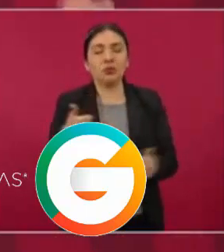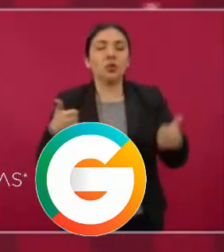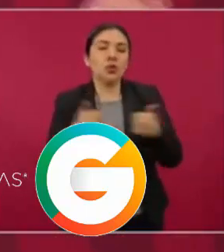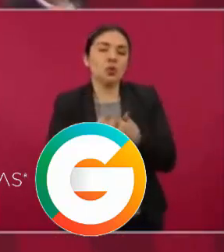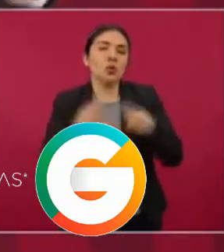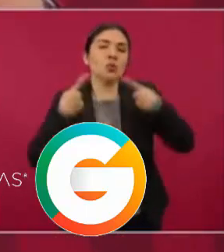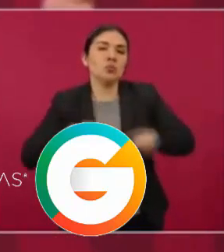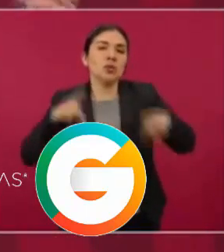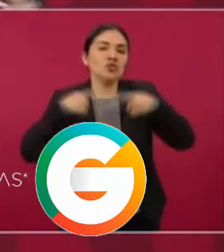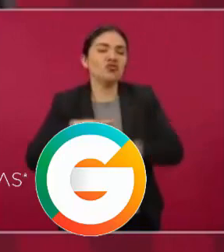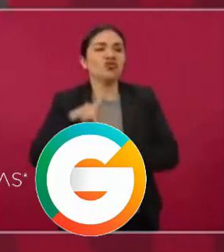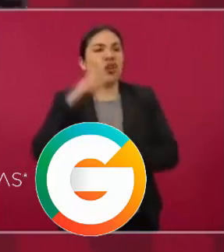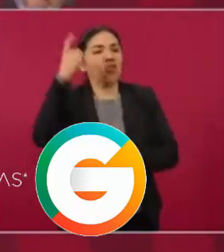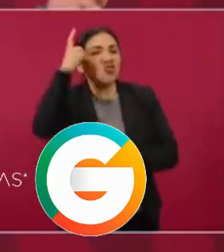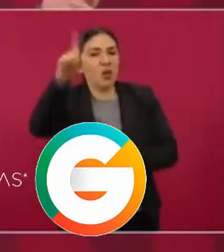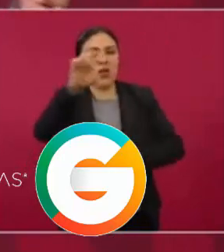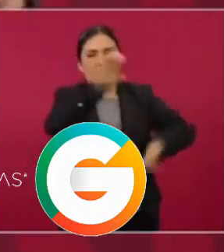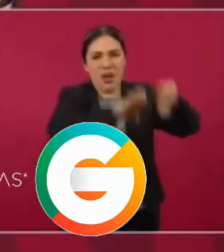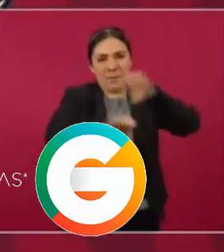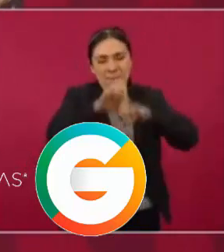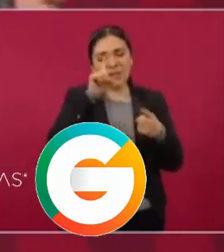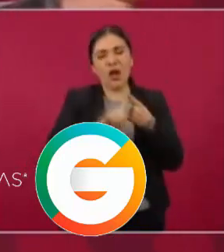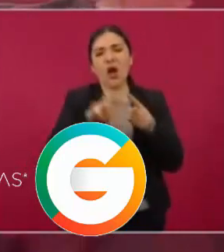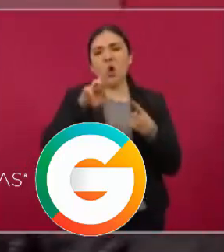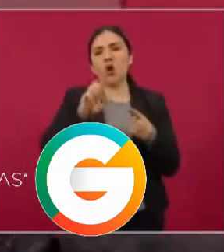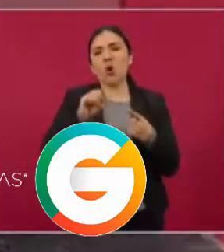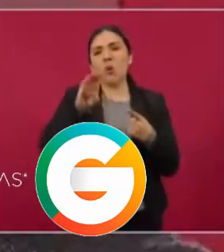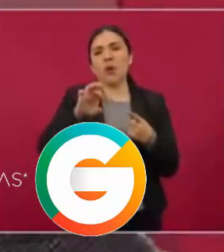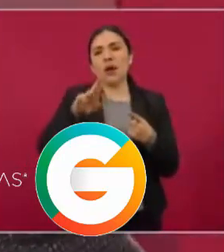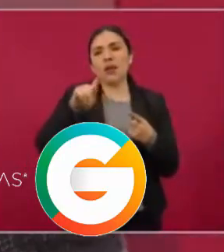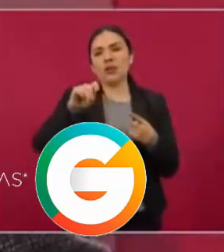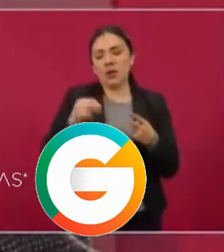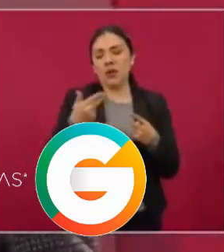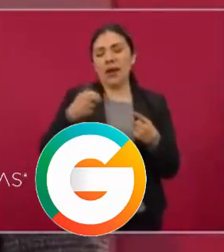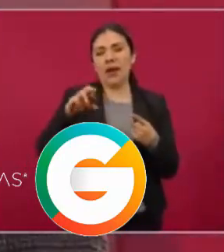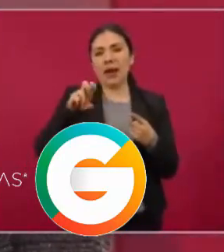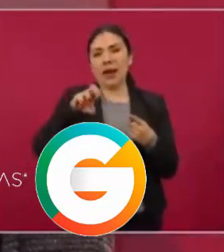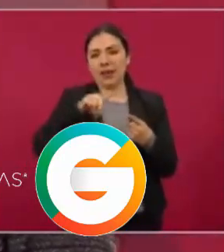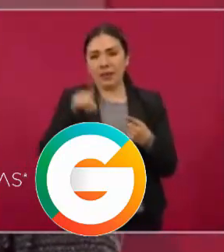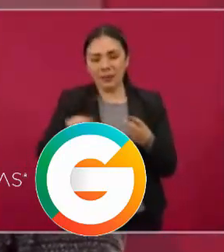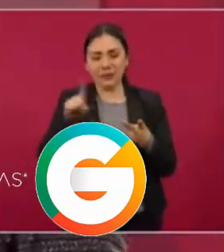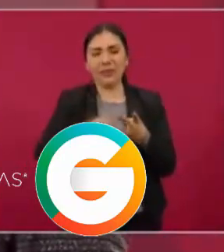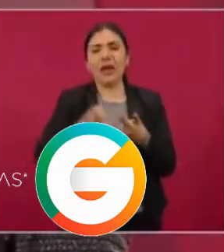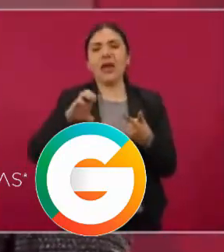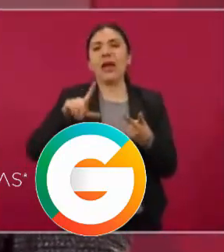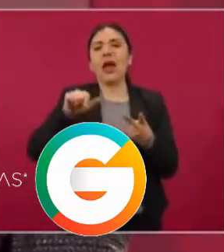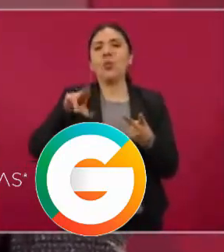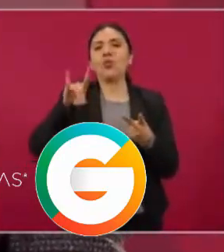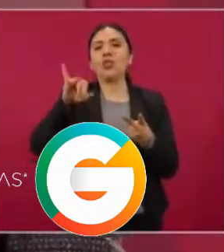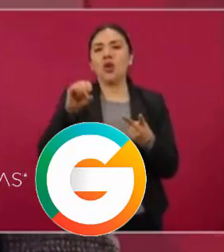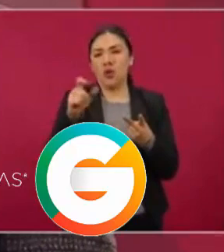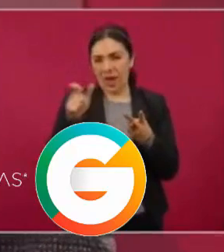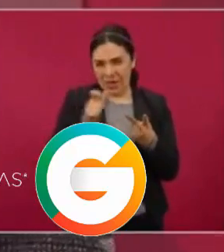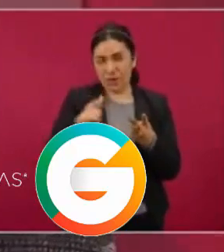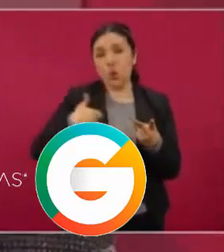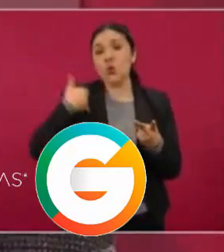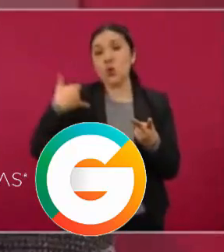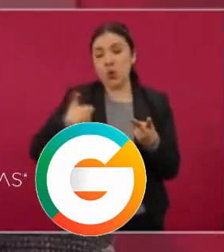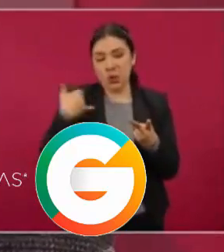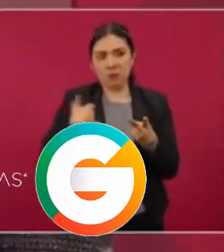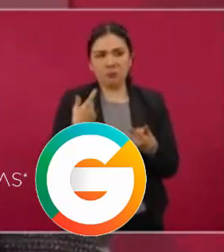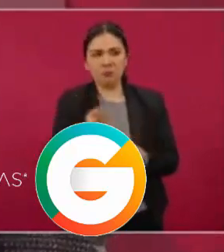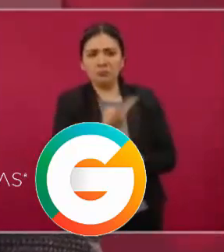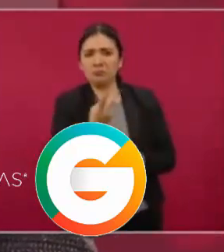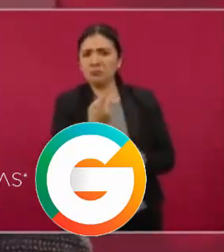empresarios, estaba Roberto Hernández y estaba este joven Claudio X González,